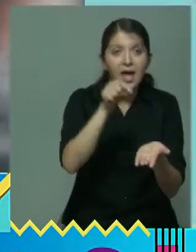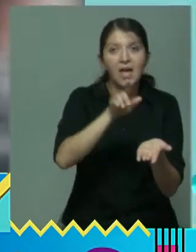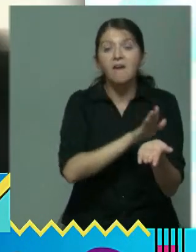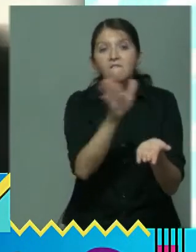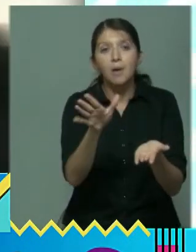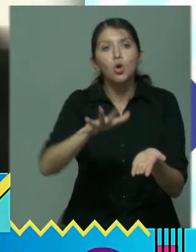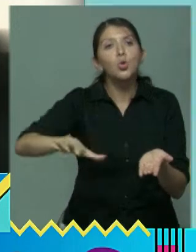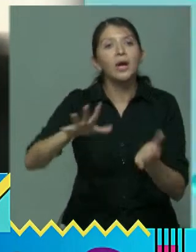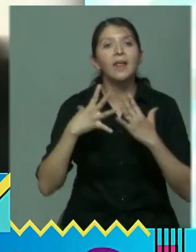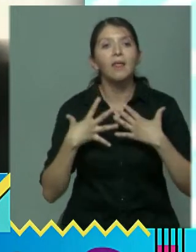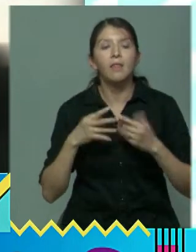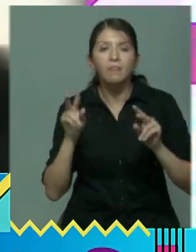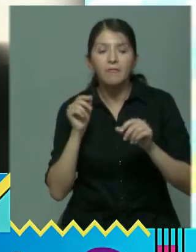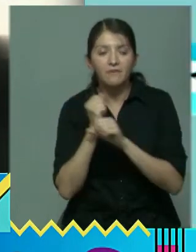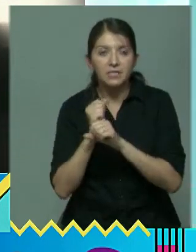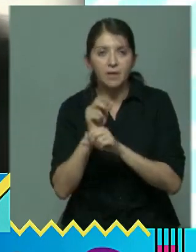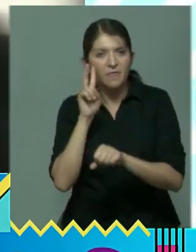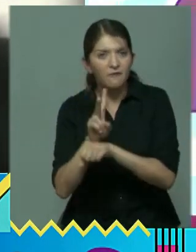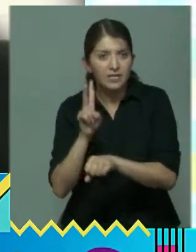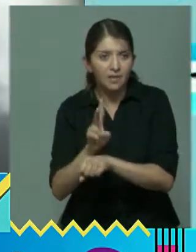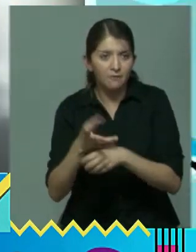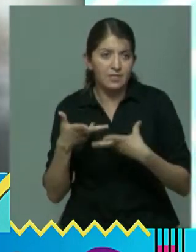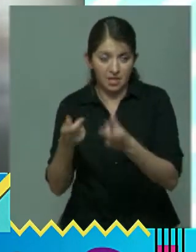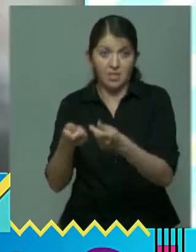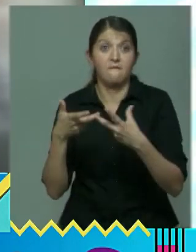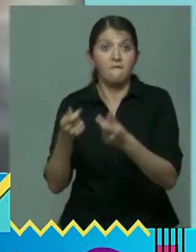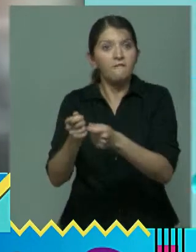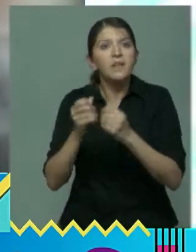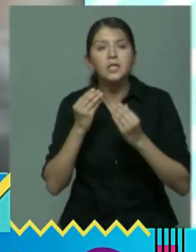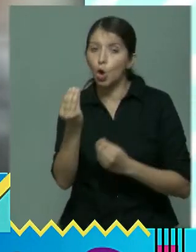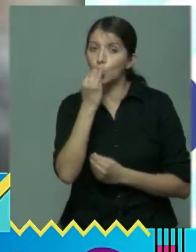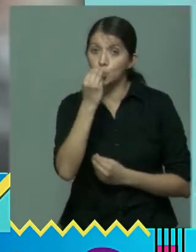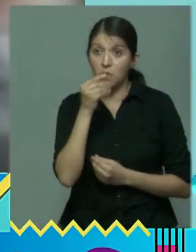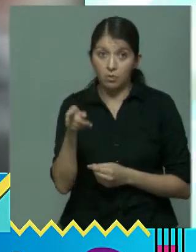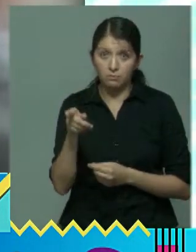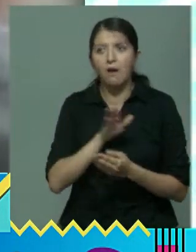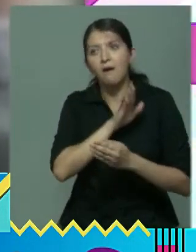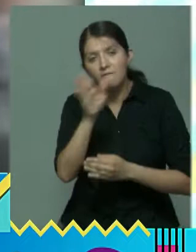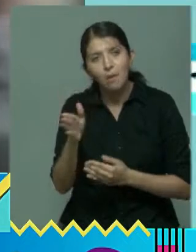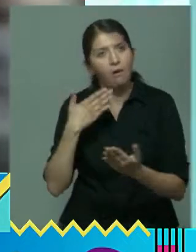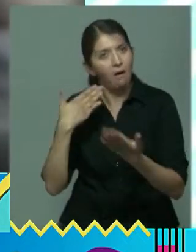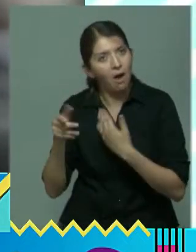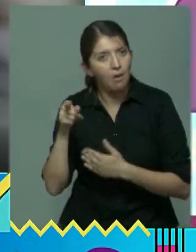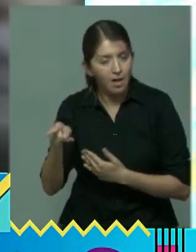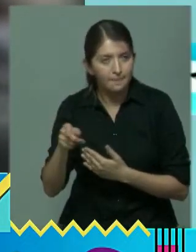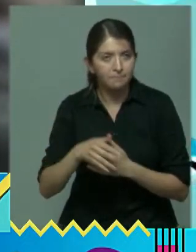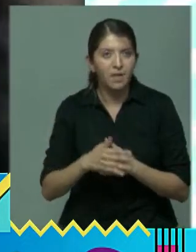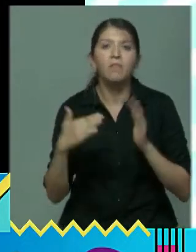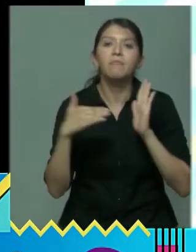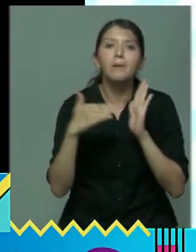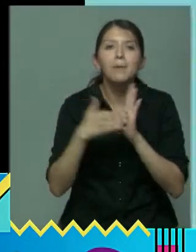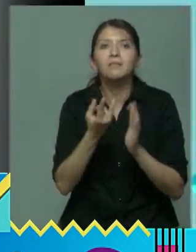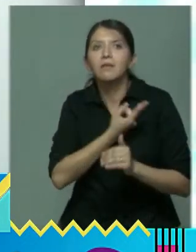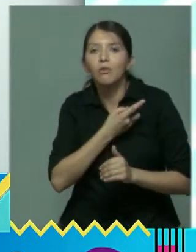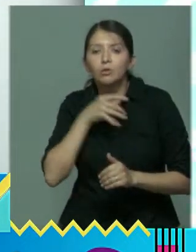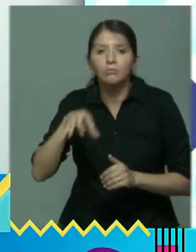Digo, cada caso concreto lo podemos seguir trabajando con las sanciones de cada área específica. Hasta que tengamos tal vez nosotros